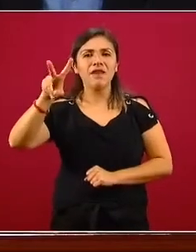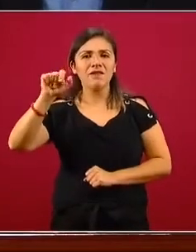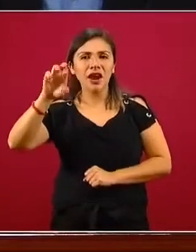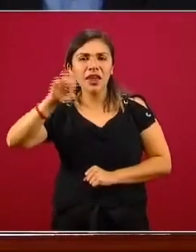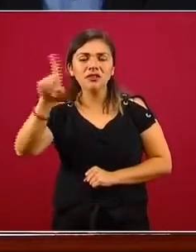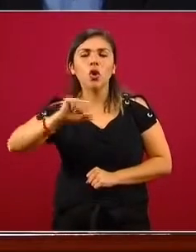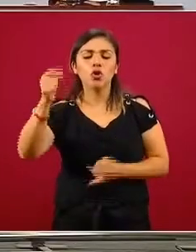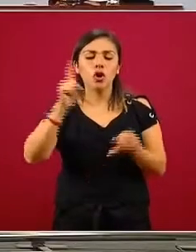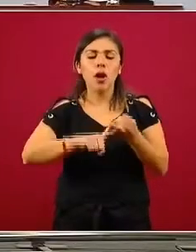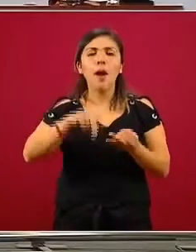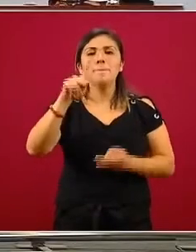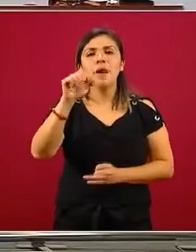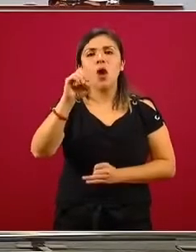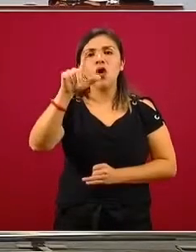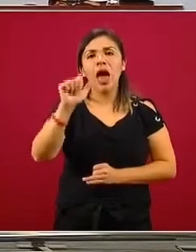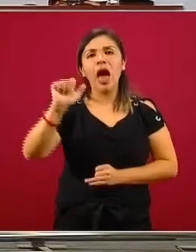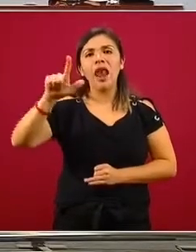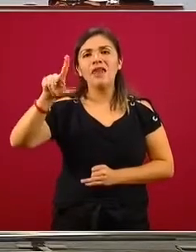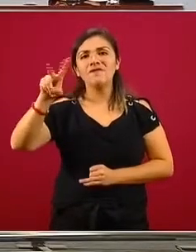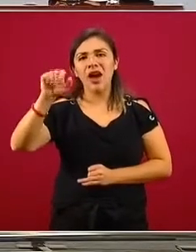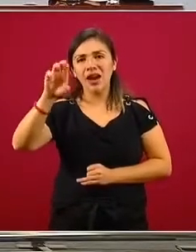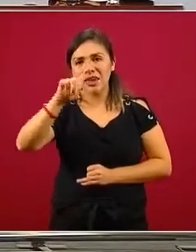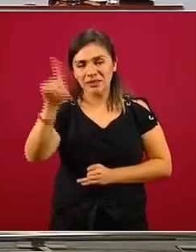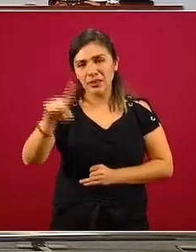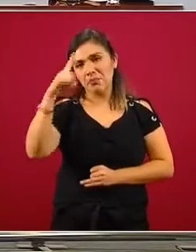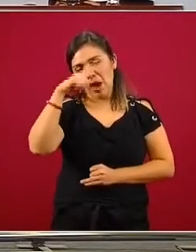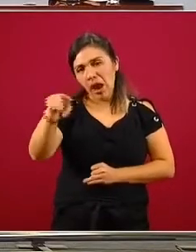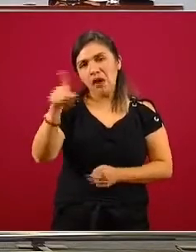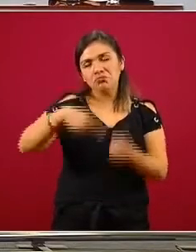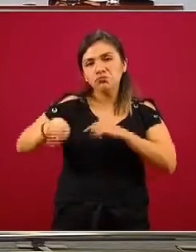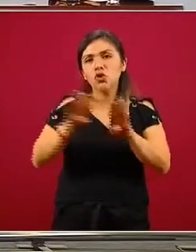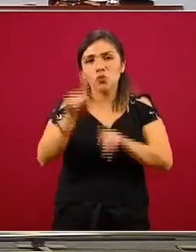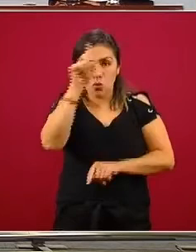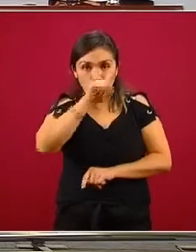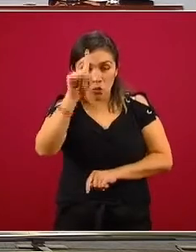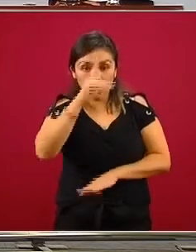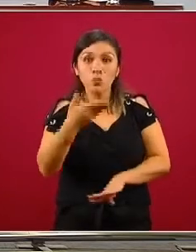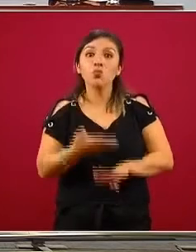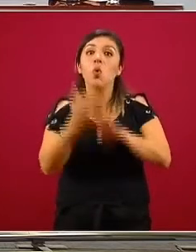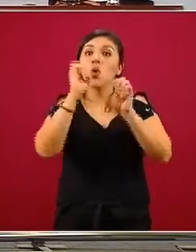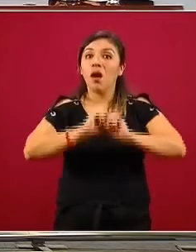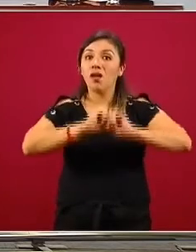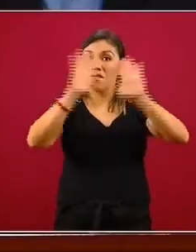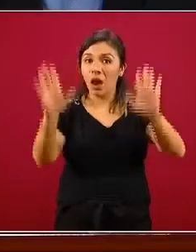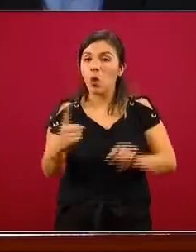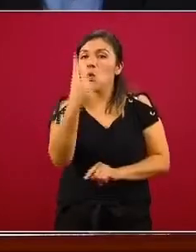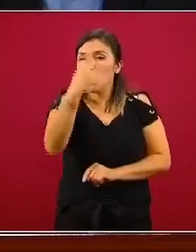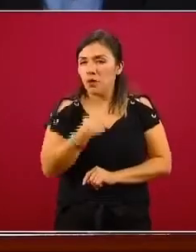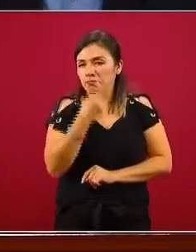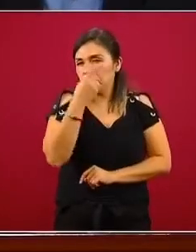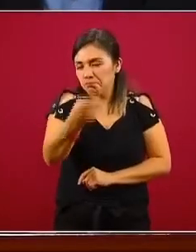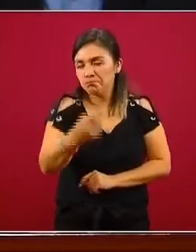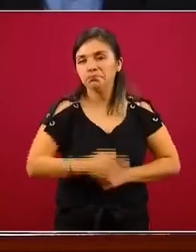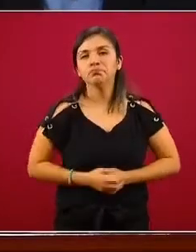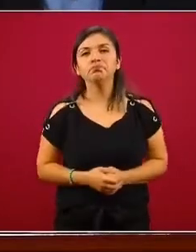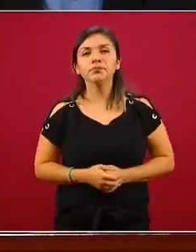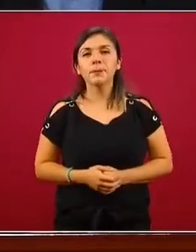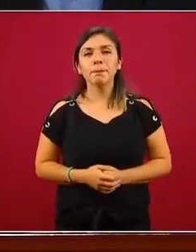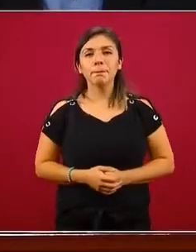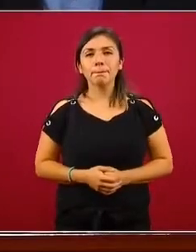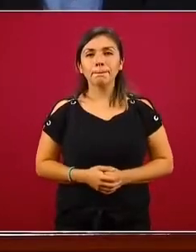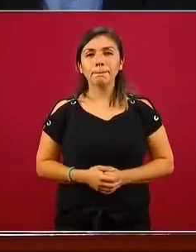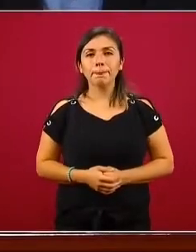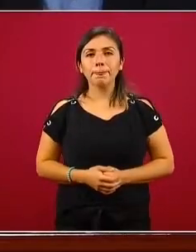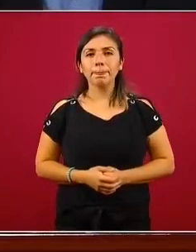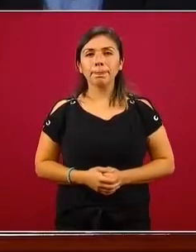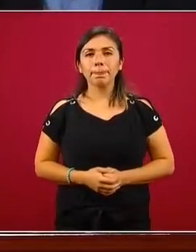Paola Villarreal, que coordinan a estos grupos de reflexión y nos dan orientaciones muy específicas. Les puedo adelantar una, por ejemplo.